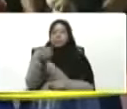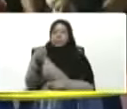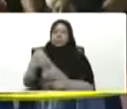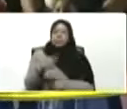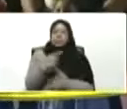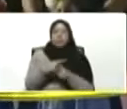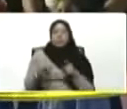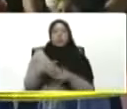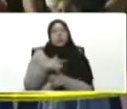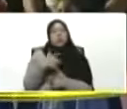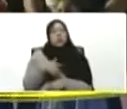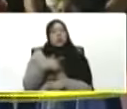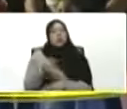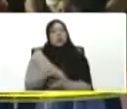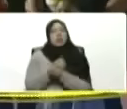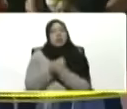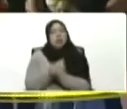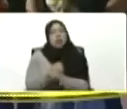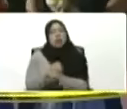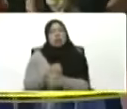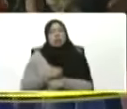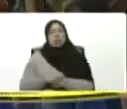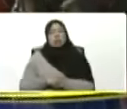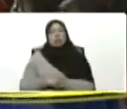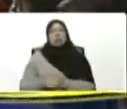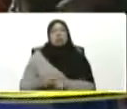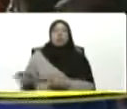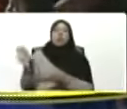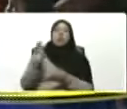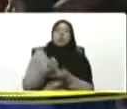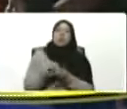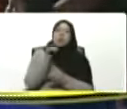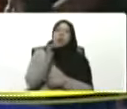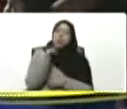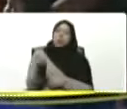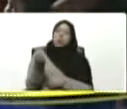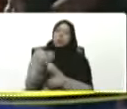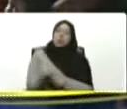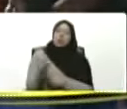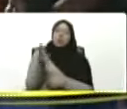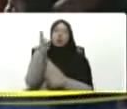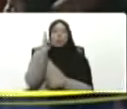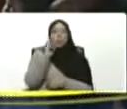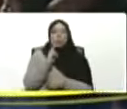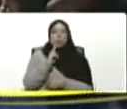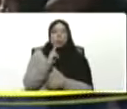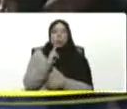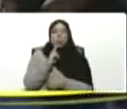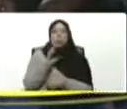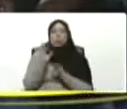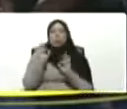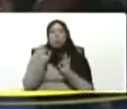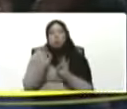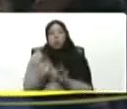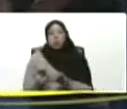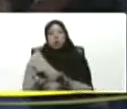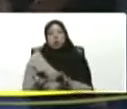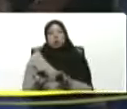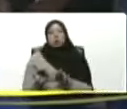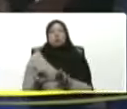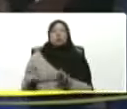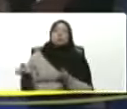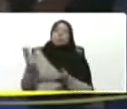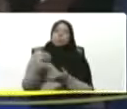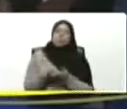pero yo sentí en el alma que volvía Bolívar. con su fuerza y volvía